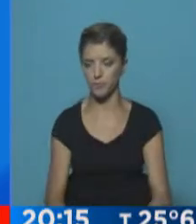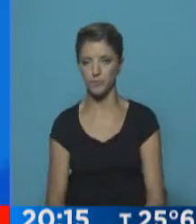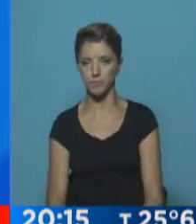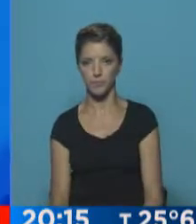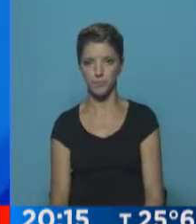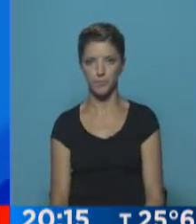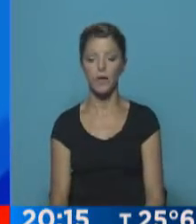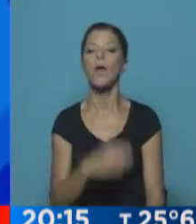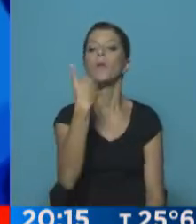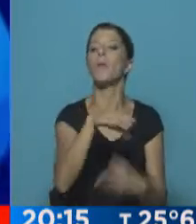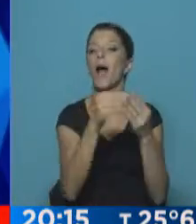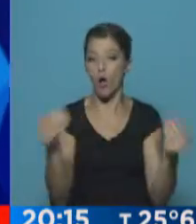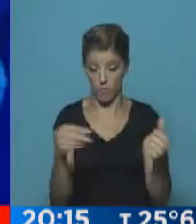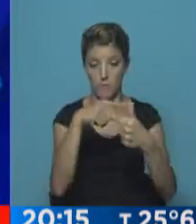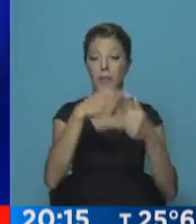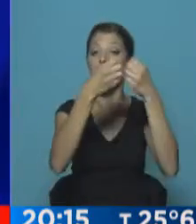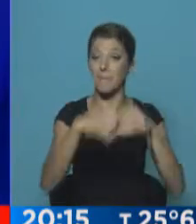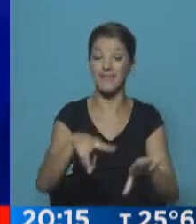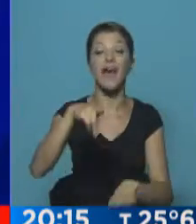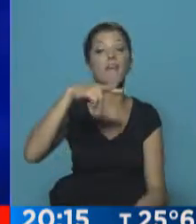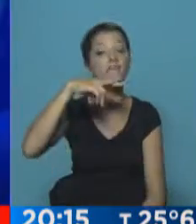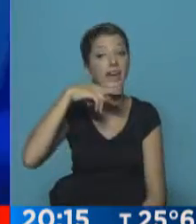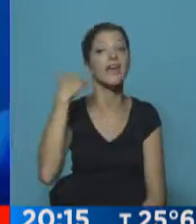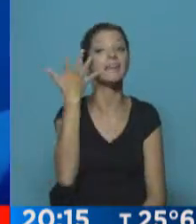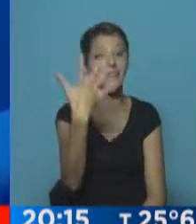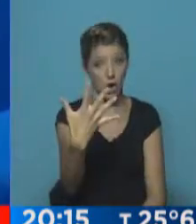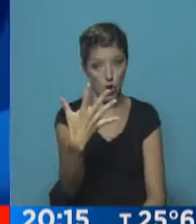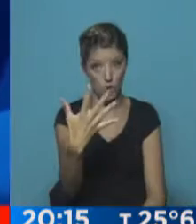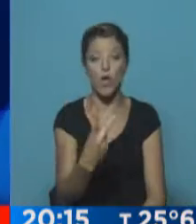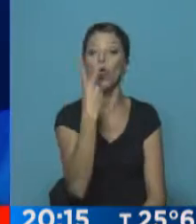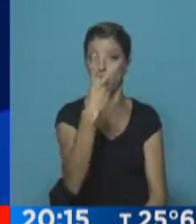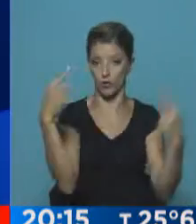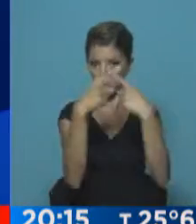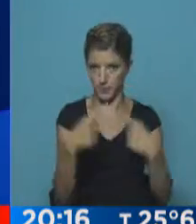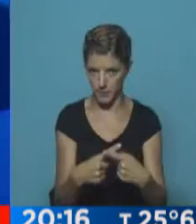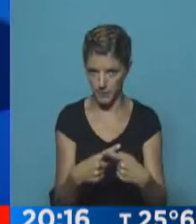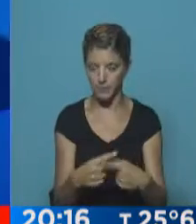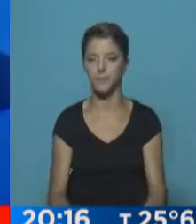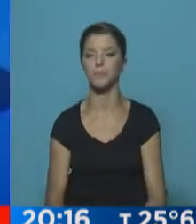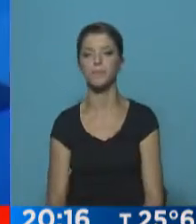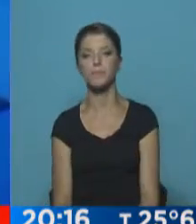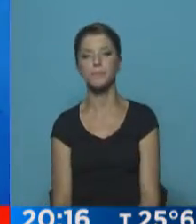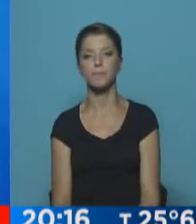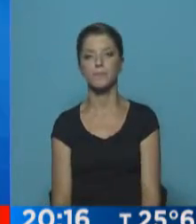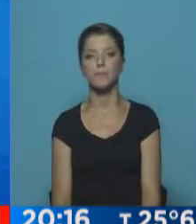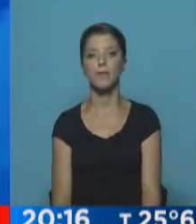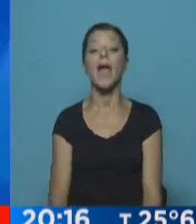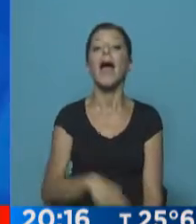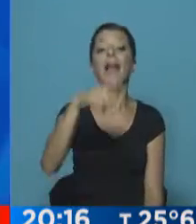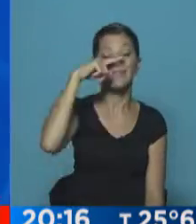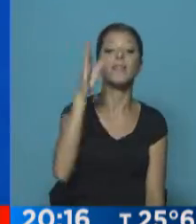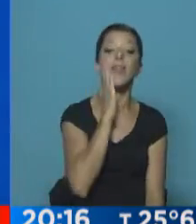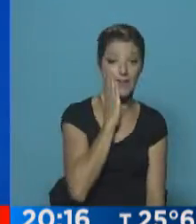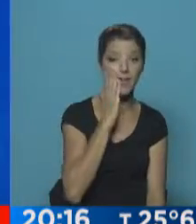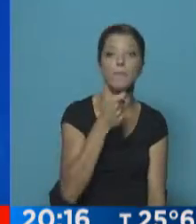Se va a disputar de la siguiente manera. Va a comenzar el viernes 5, con dos encuentros. A las 19, Banfield,